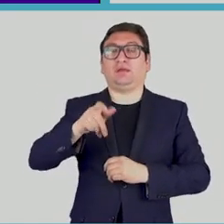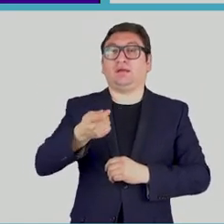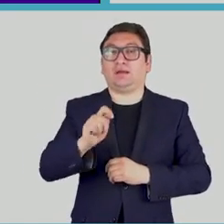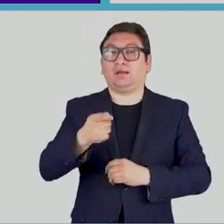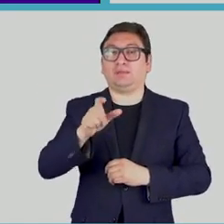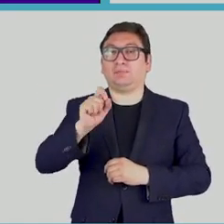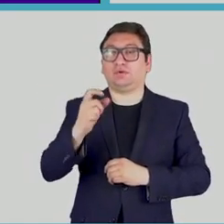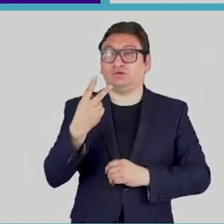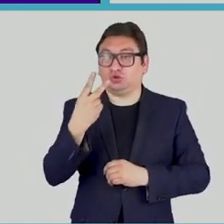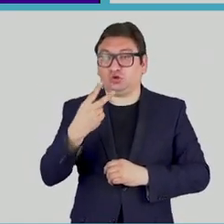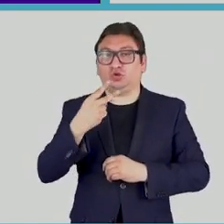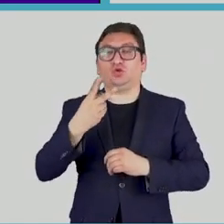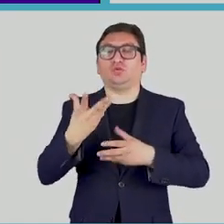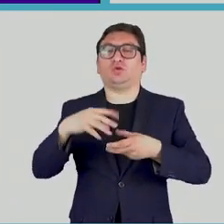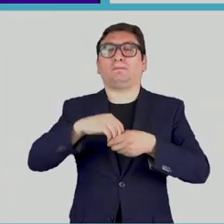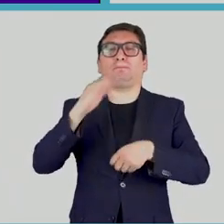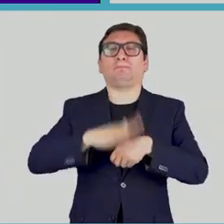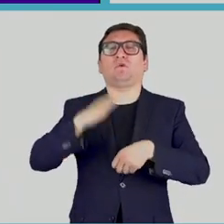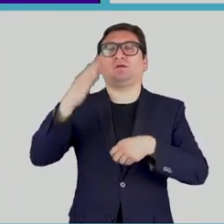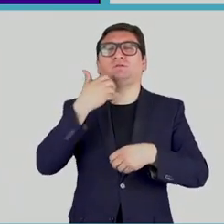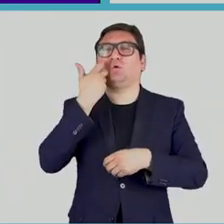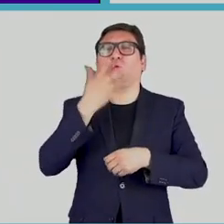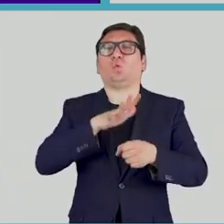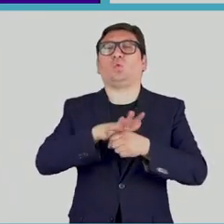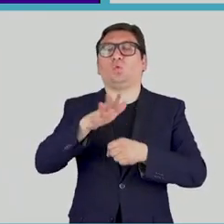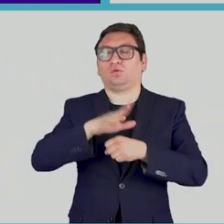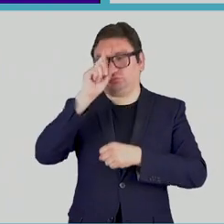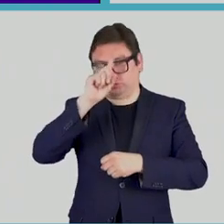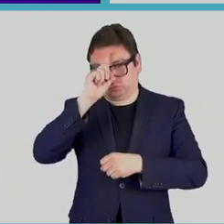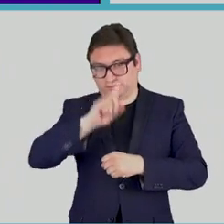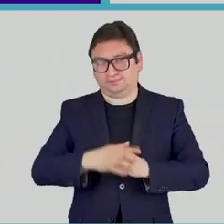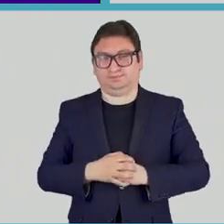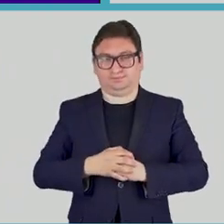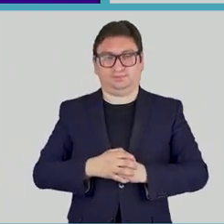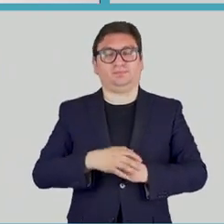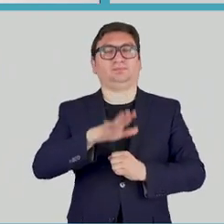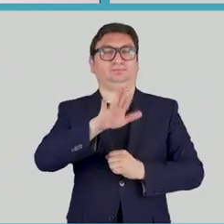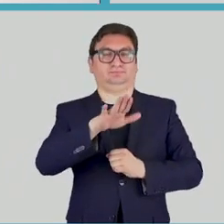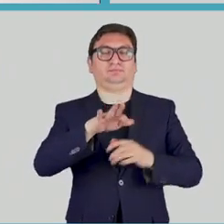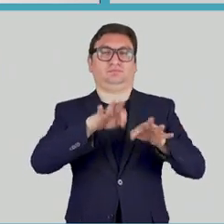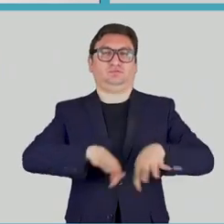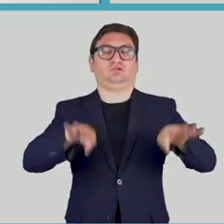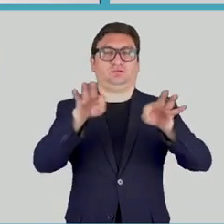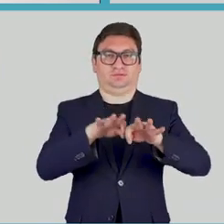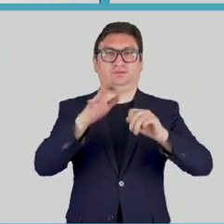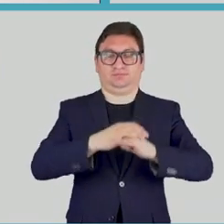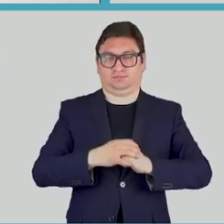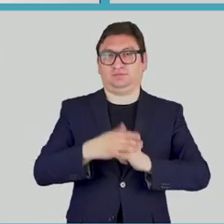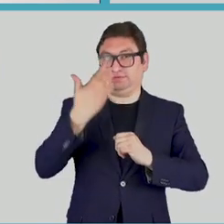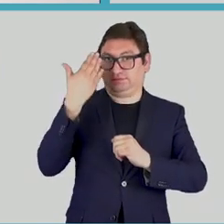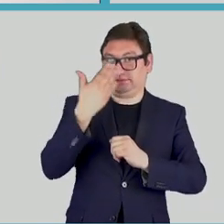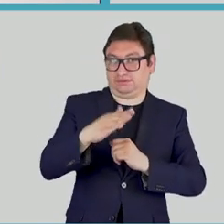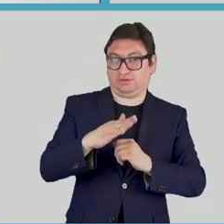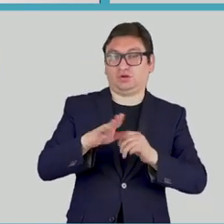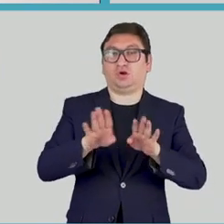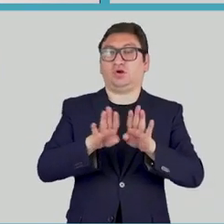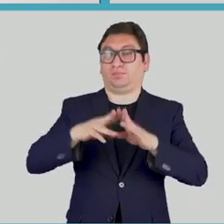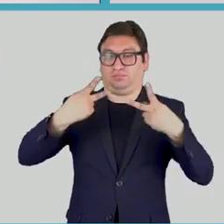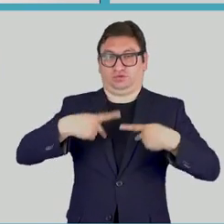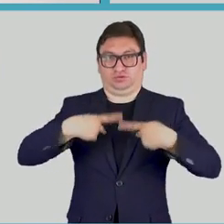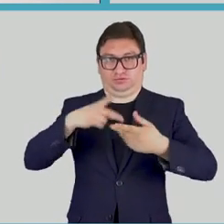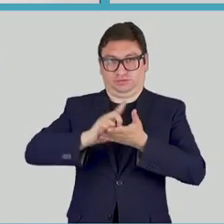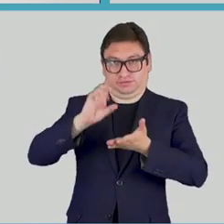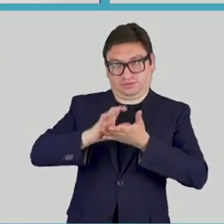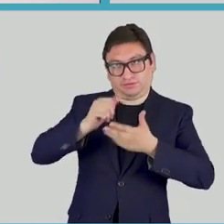canal 22 para ser más inclusivo incluyente en este tema tomar en consideración el punto de vista de